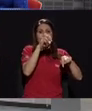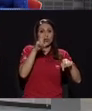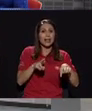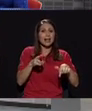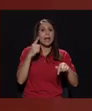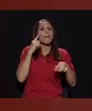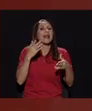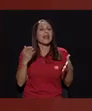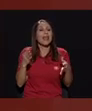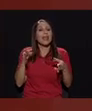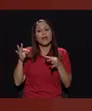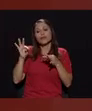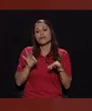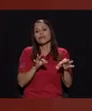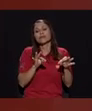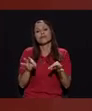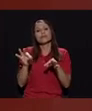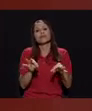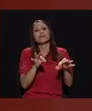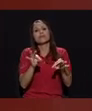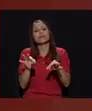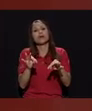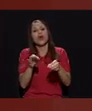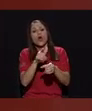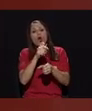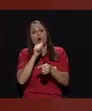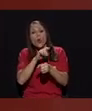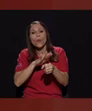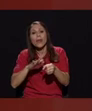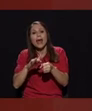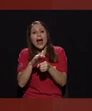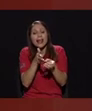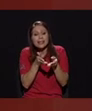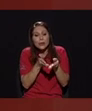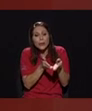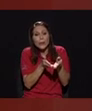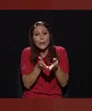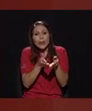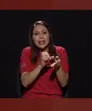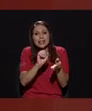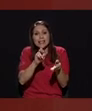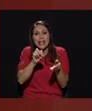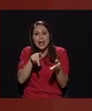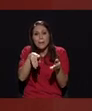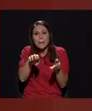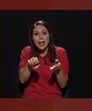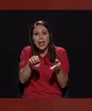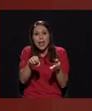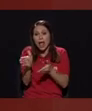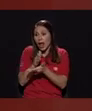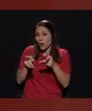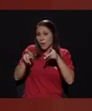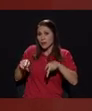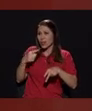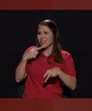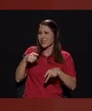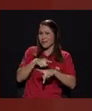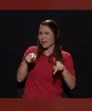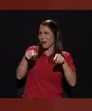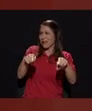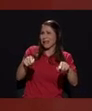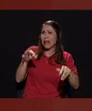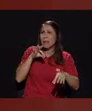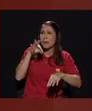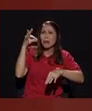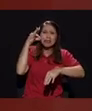tour dentro de los humedales Terra Basierpe, por ejemplo, claro, en las lanchas ahí. Alguien podría decir, pero eso hace